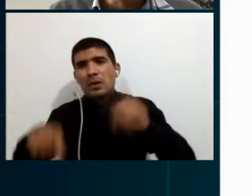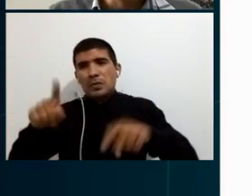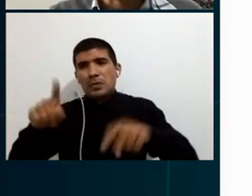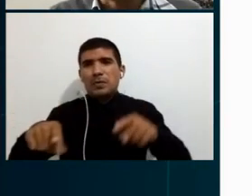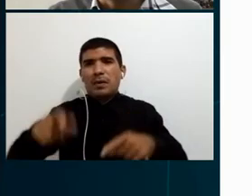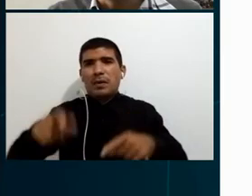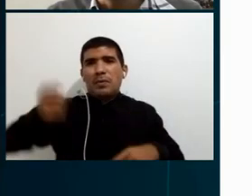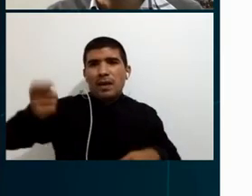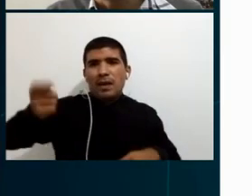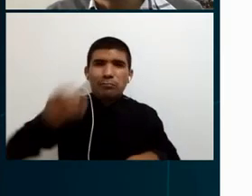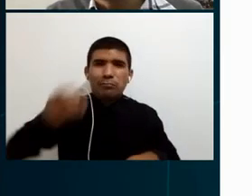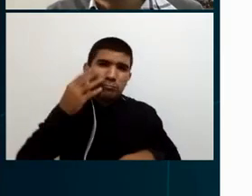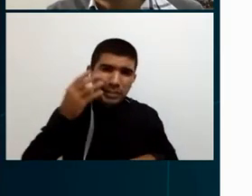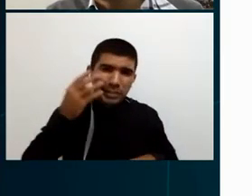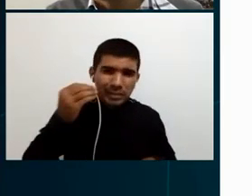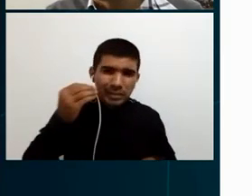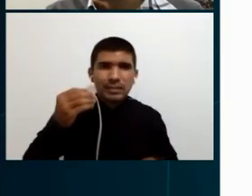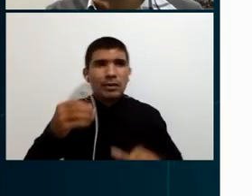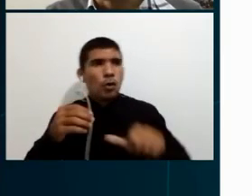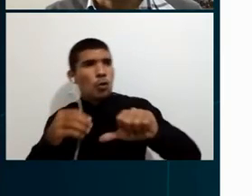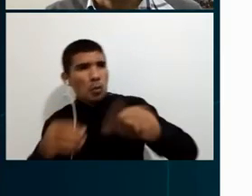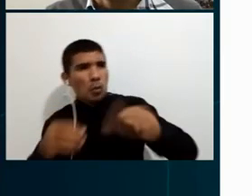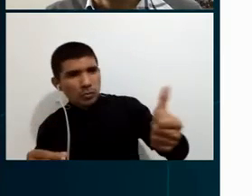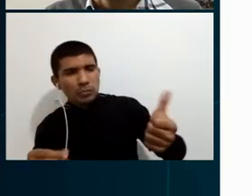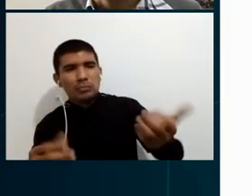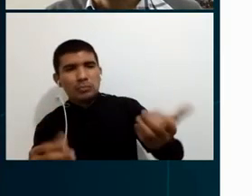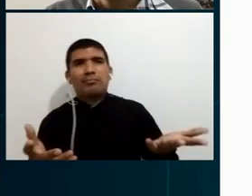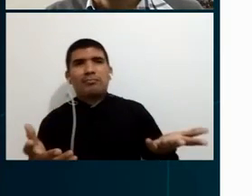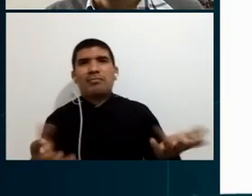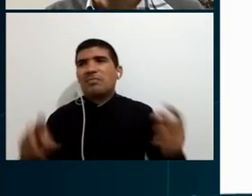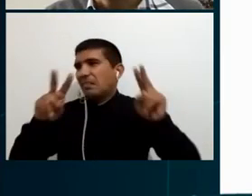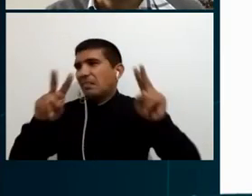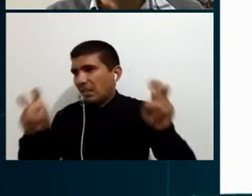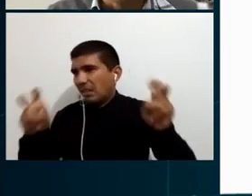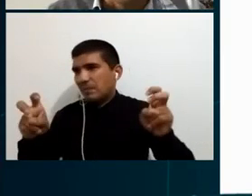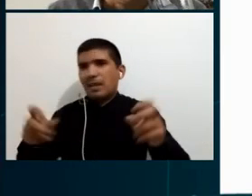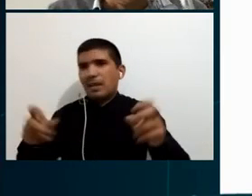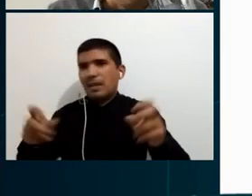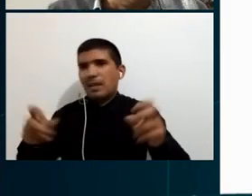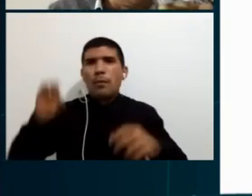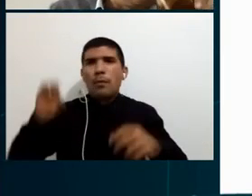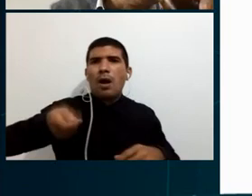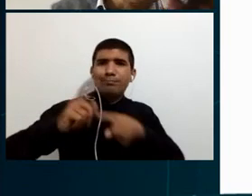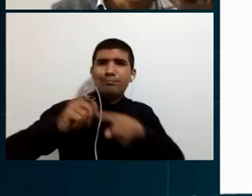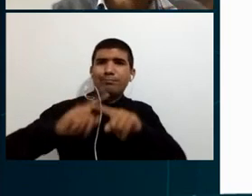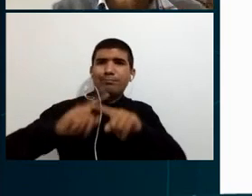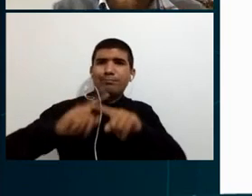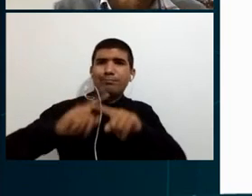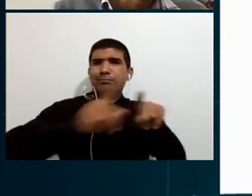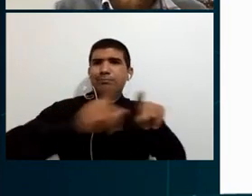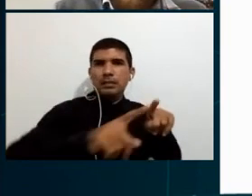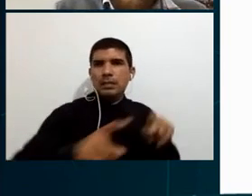llegar. Puede que nada más necesite la tecnología para facilitar mi día a día. La segunda pregunta